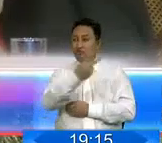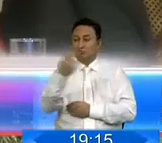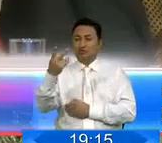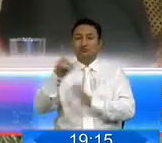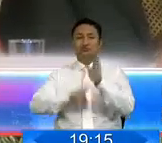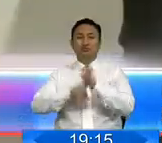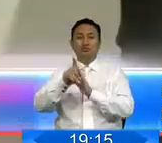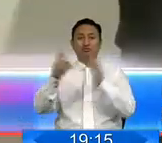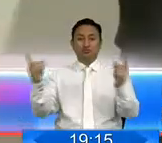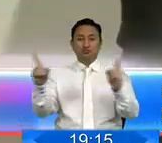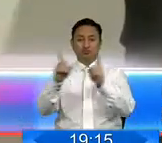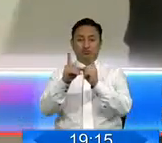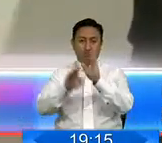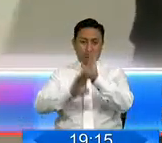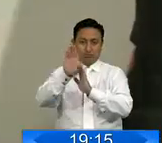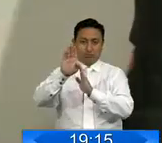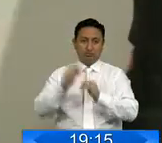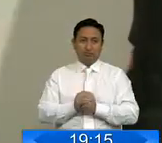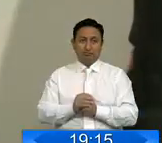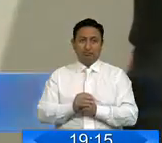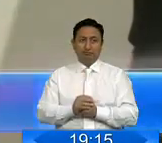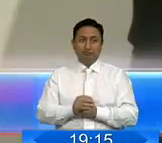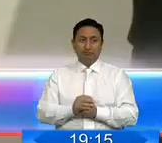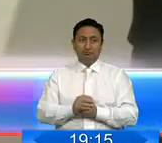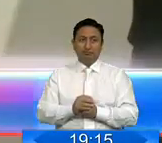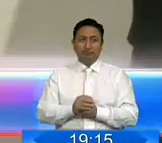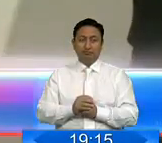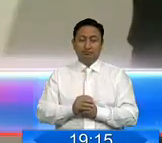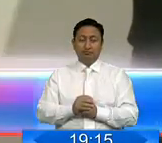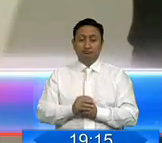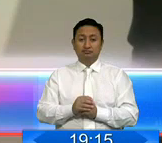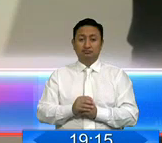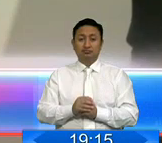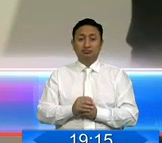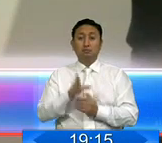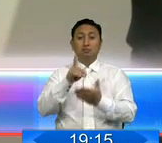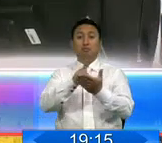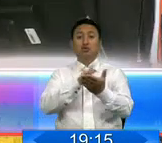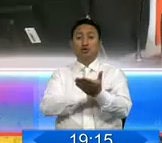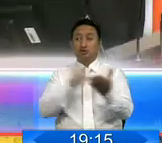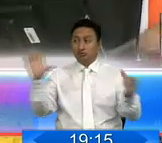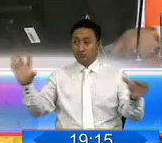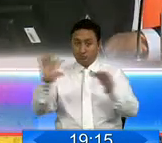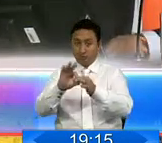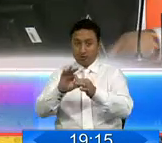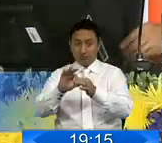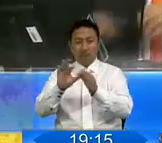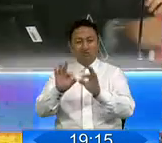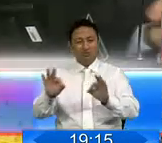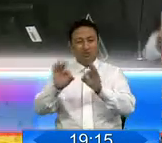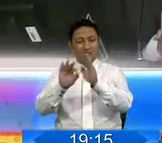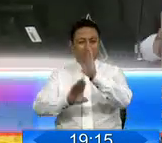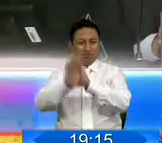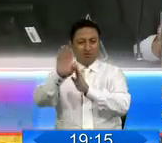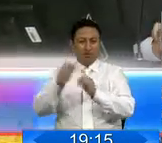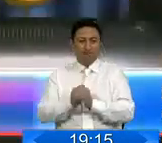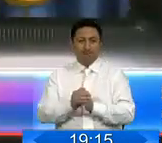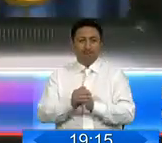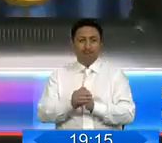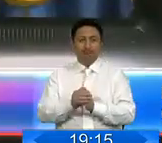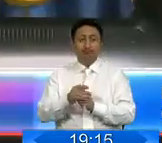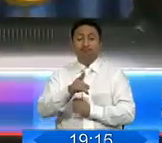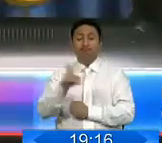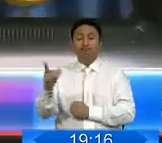Desarrollo Fronterizo, que va a permitir sacar adelante los proyectos en común. Durante este encuentro presidencial, el mandatario del